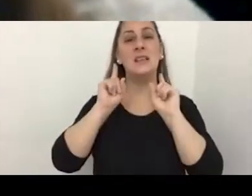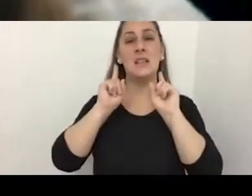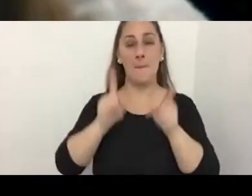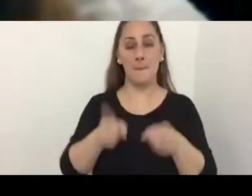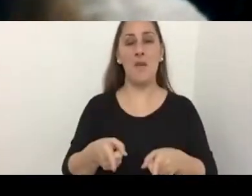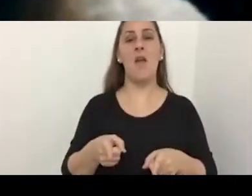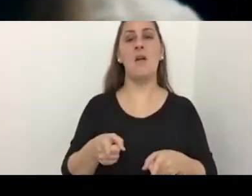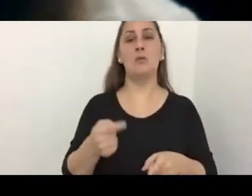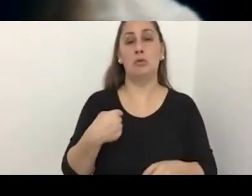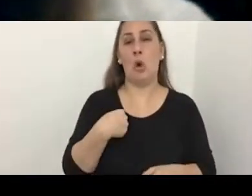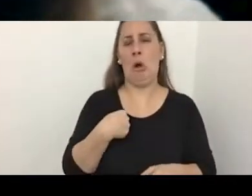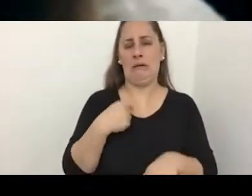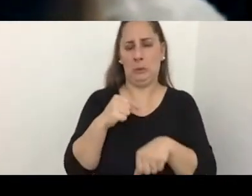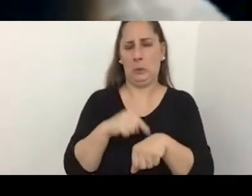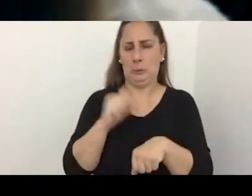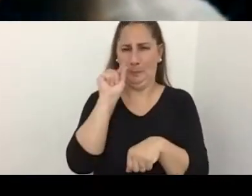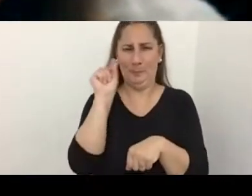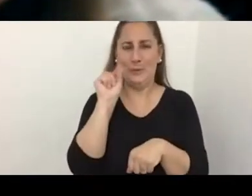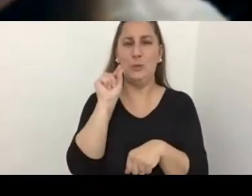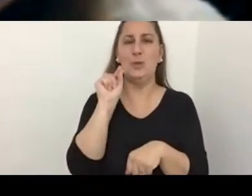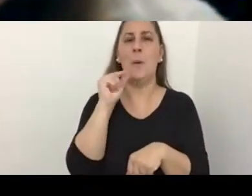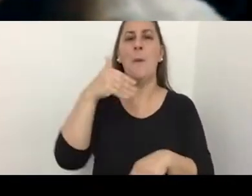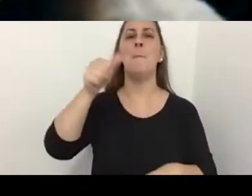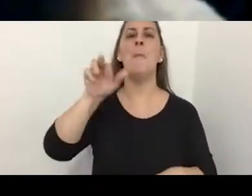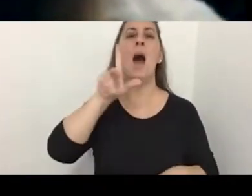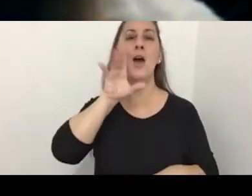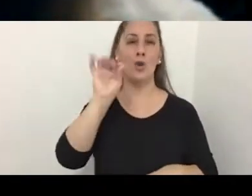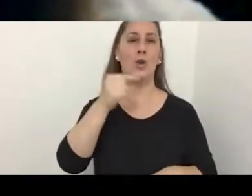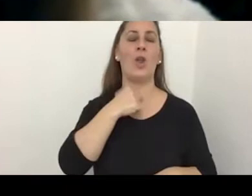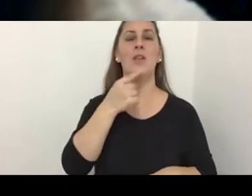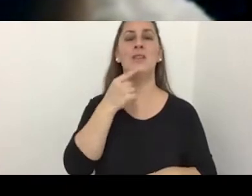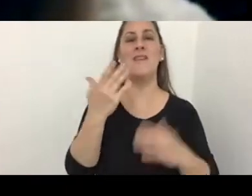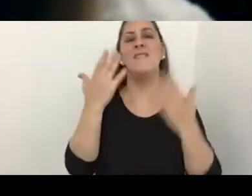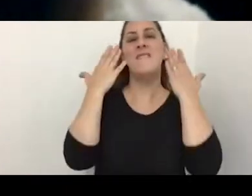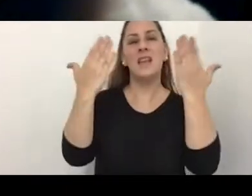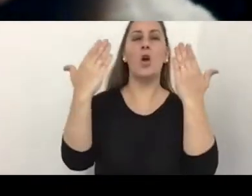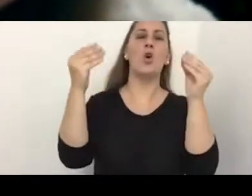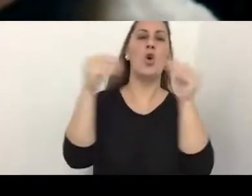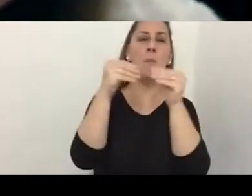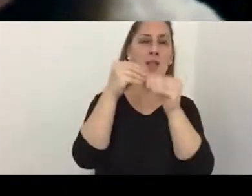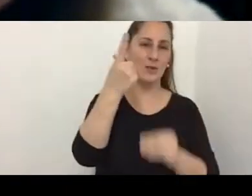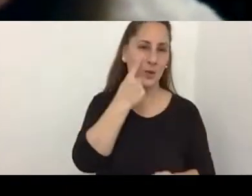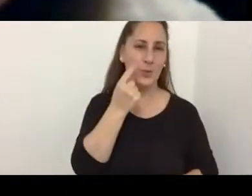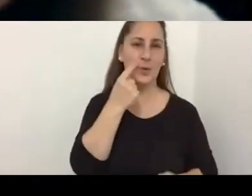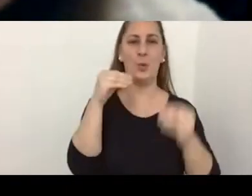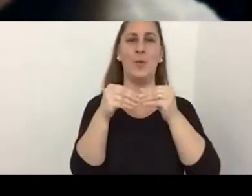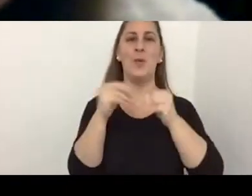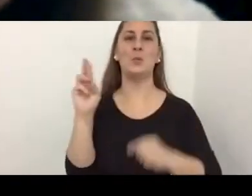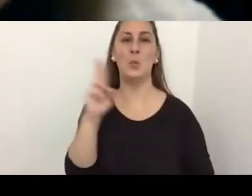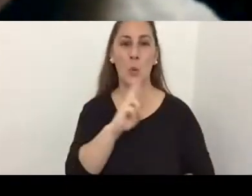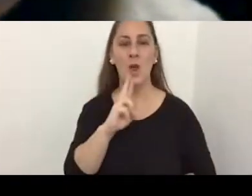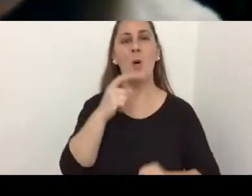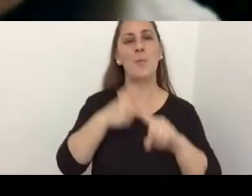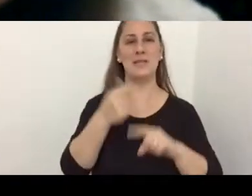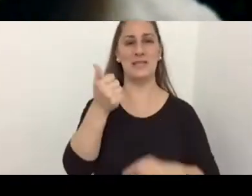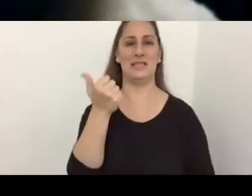voy a tomar un segundito, Mario, para felicitar a todos los compañeros y las compañeras por los